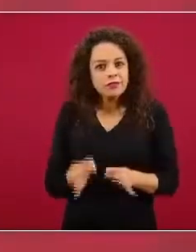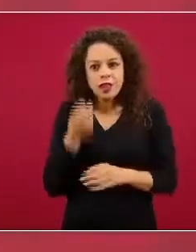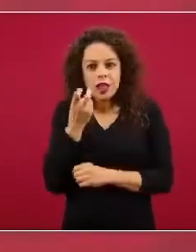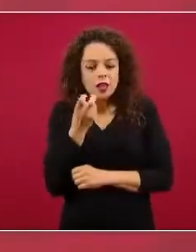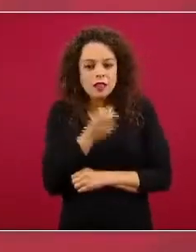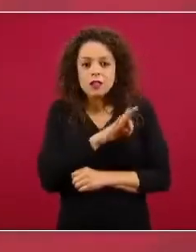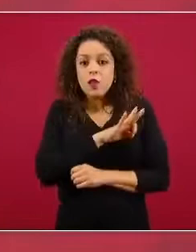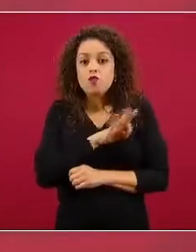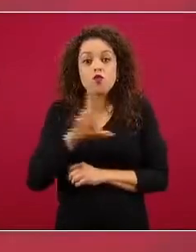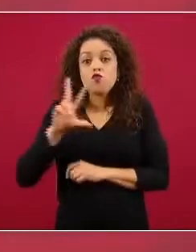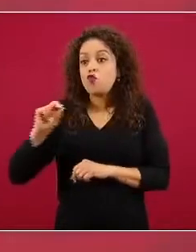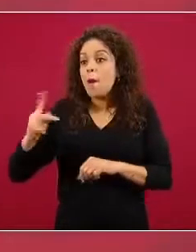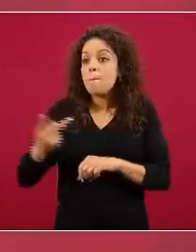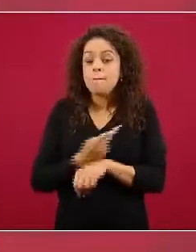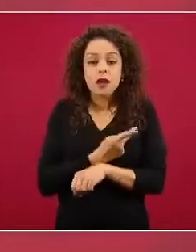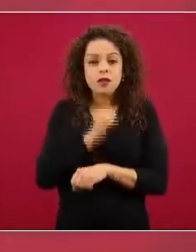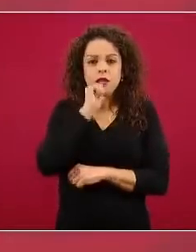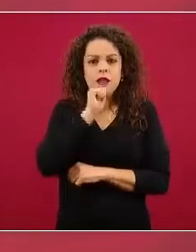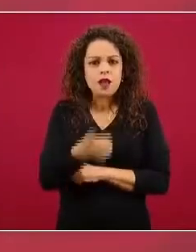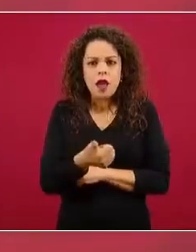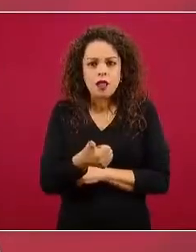no ocurrir en un solo país.